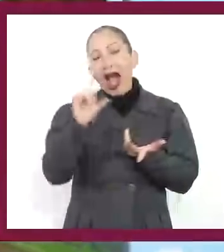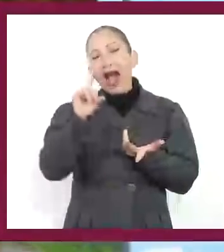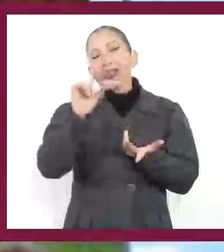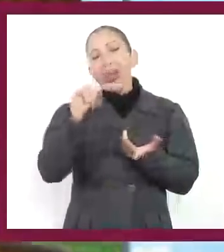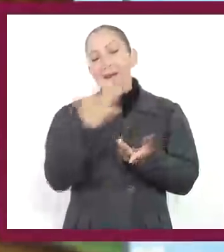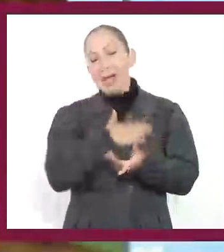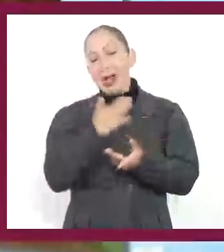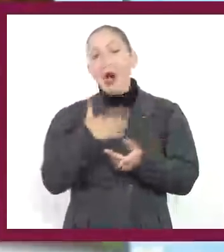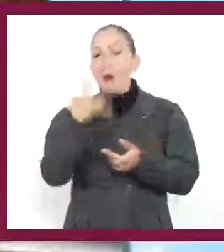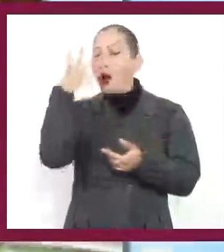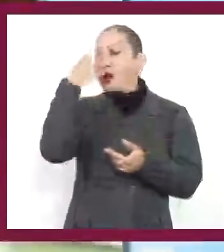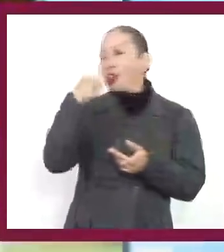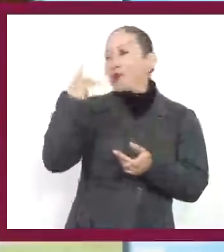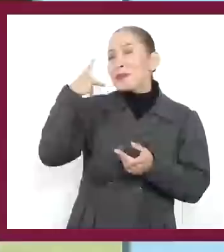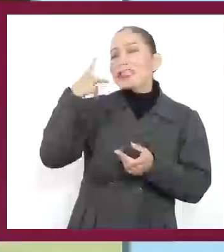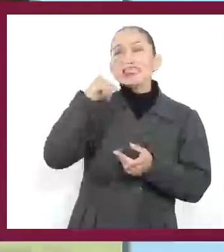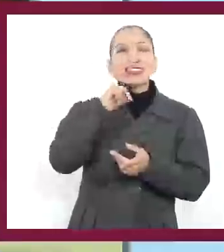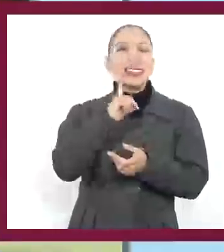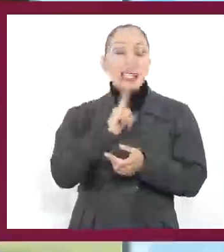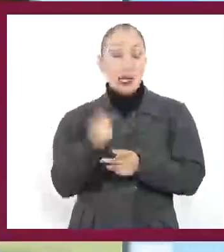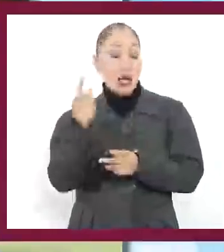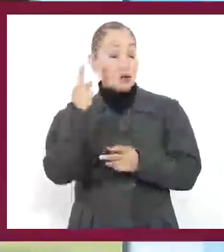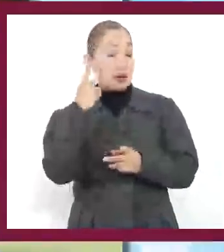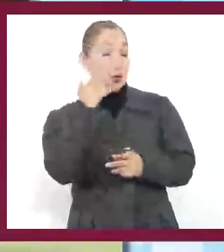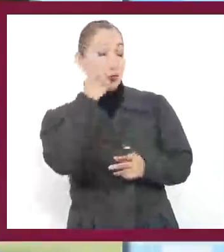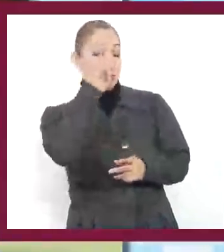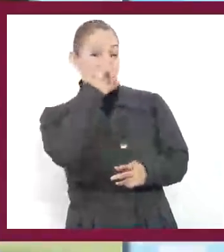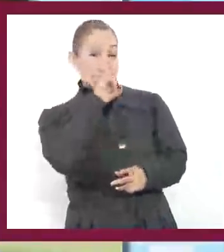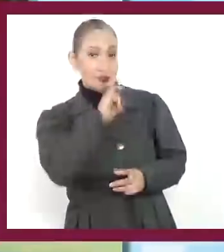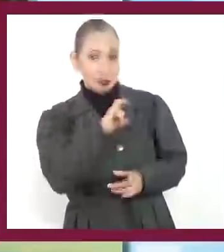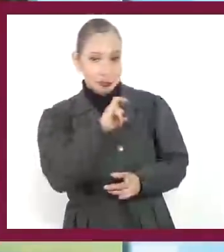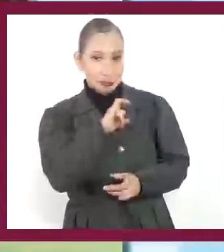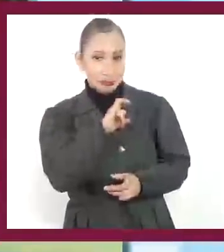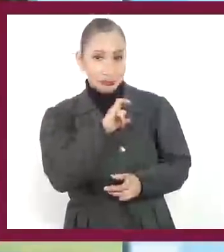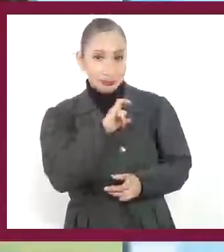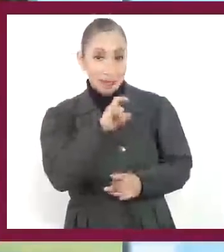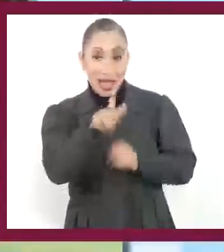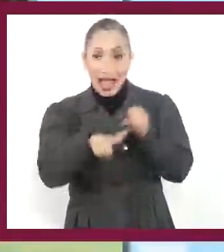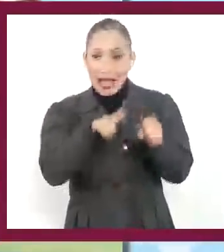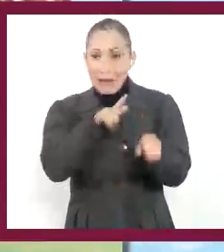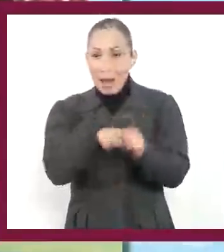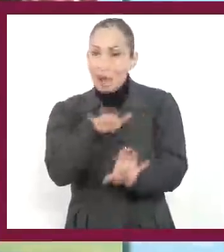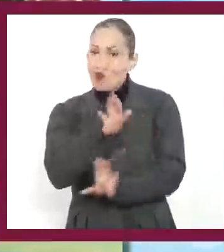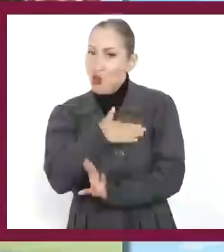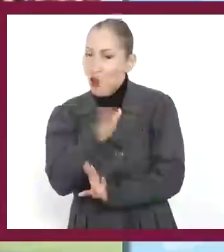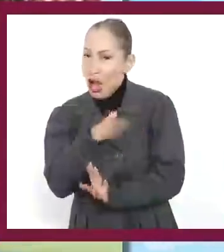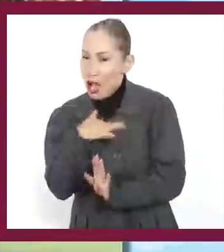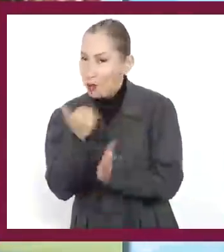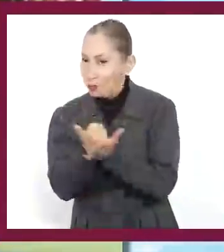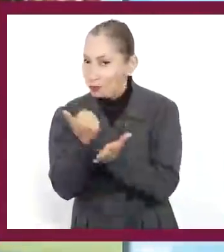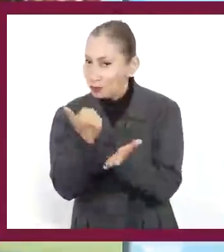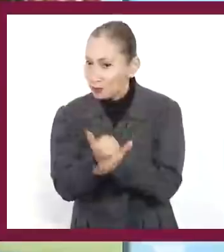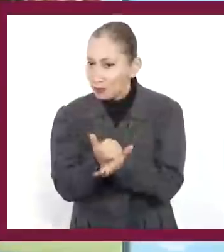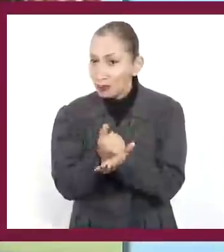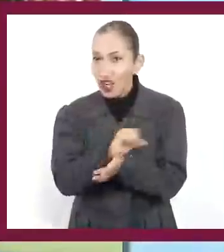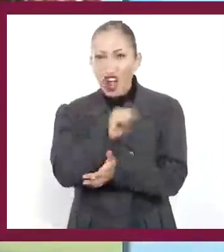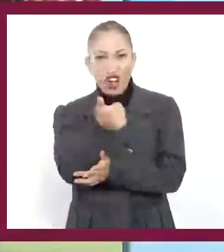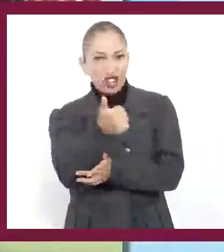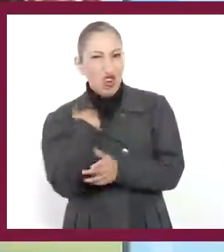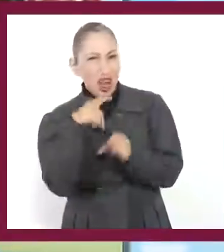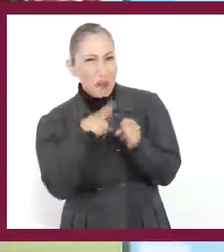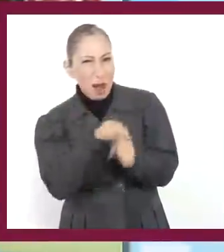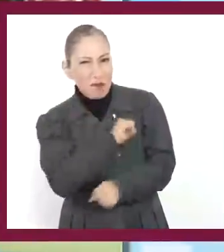la hermosa princesa y el príncipe bello, los animales nobles y los de mal